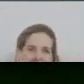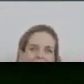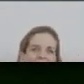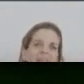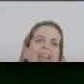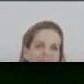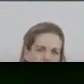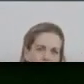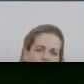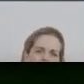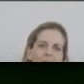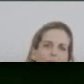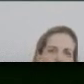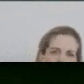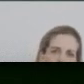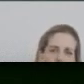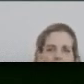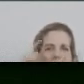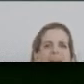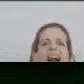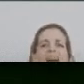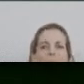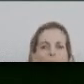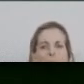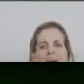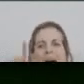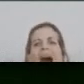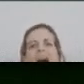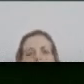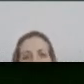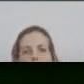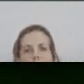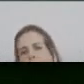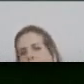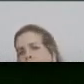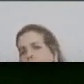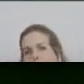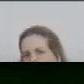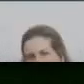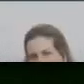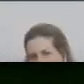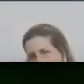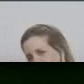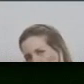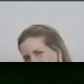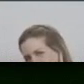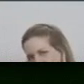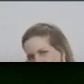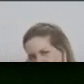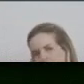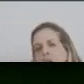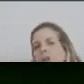haberle podido tender la mano y albergarlo a Evo, a Álvaro y a los compañeros de Bolivia en nuestra tierra. Lo conocí